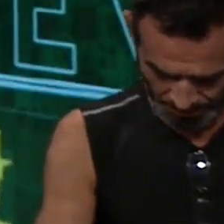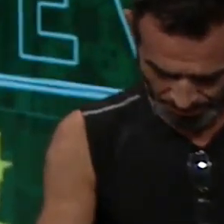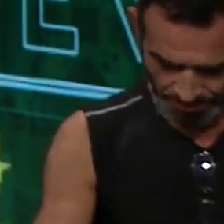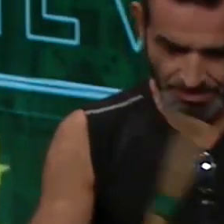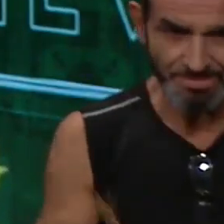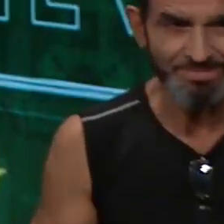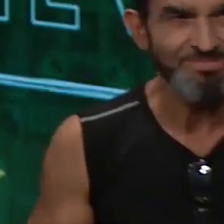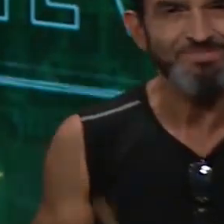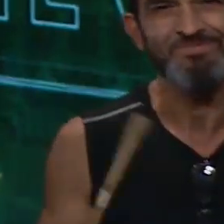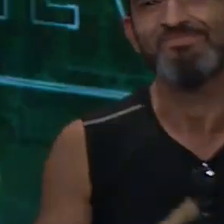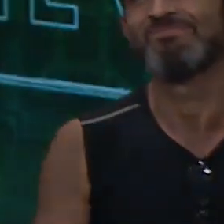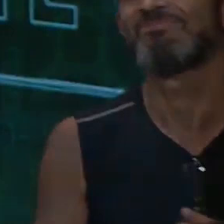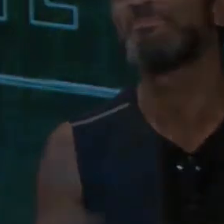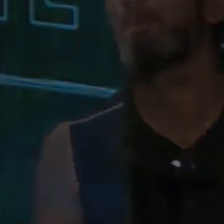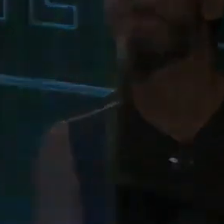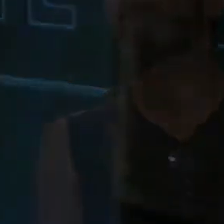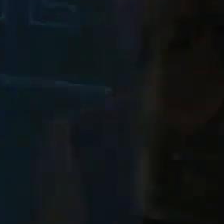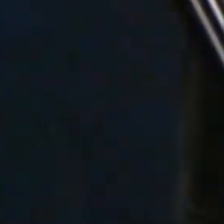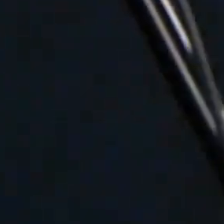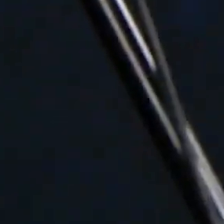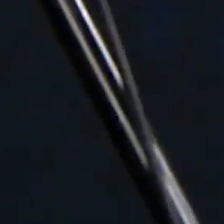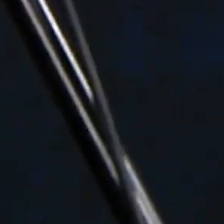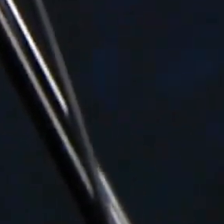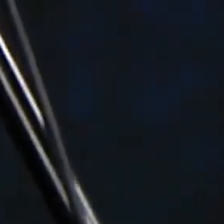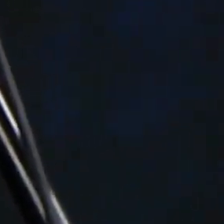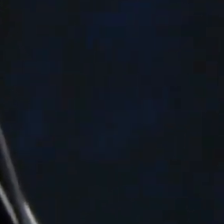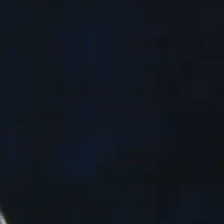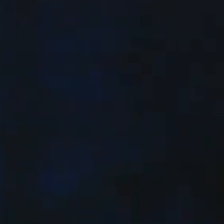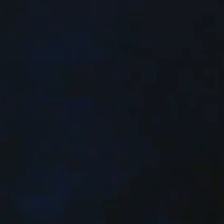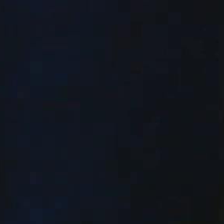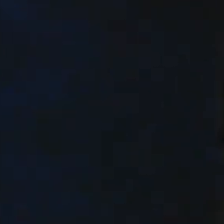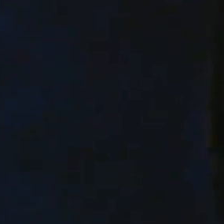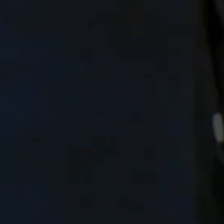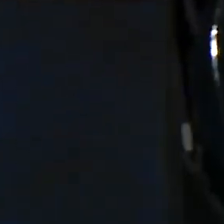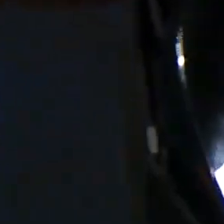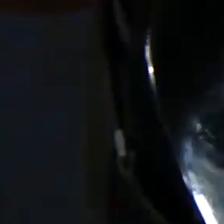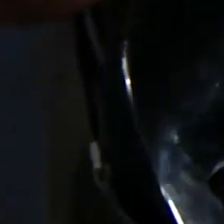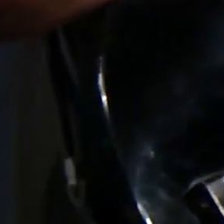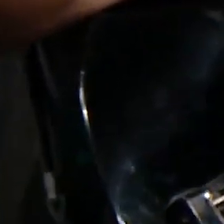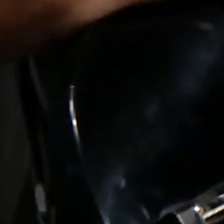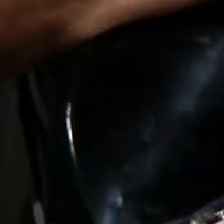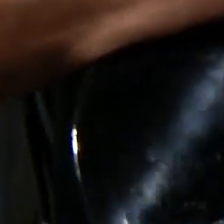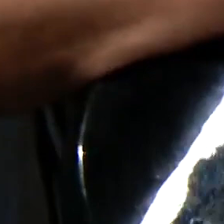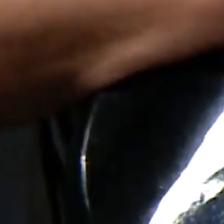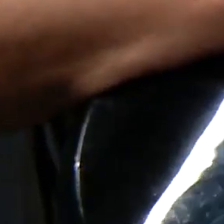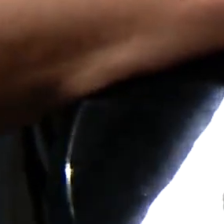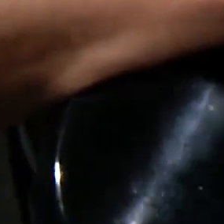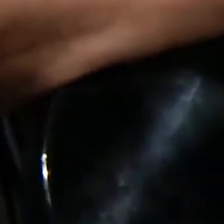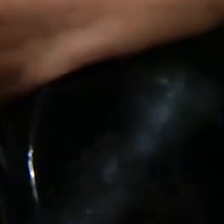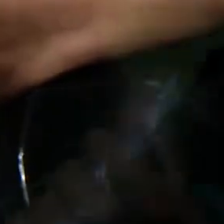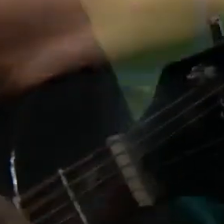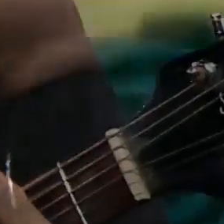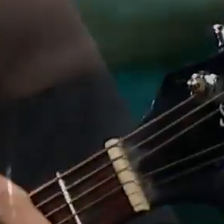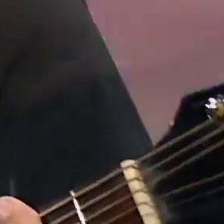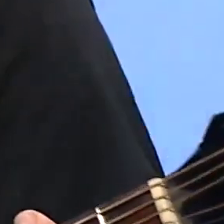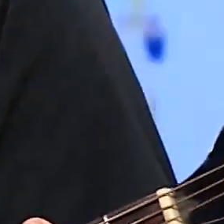rumbo pa Iquique con toda ilusión. Hay